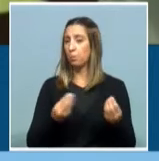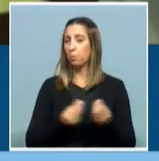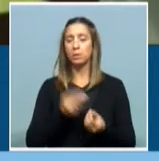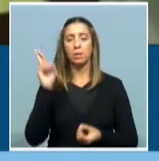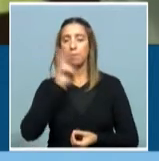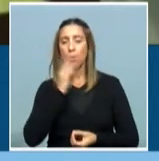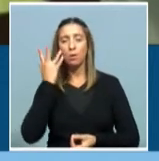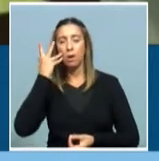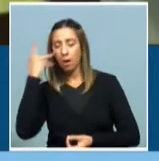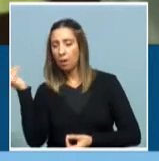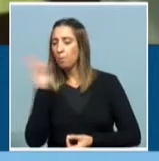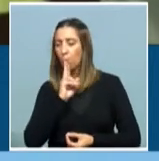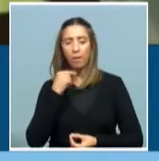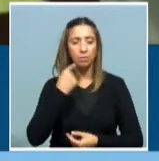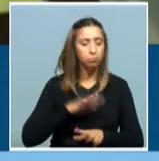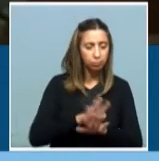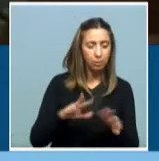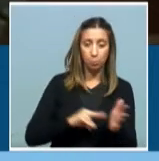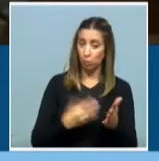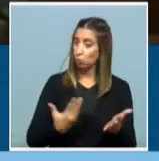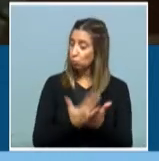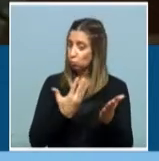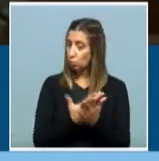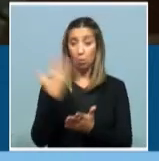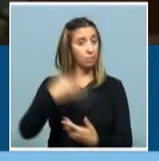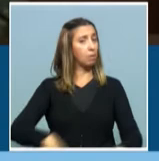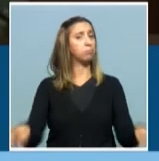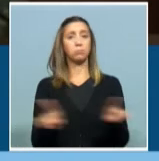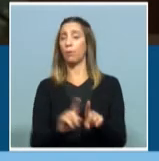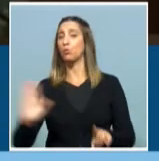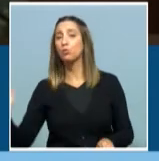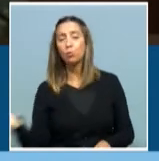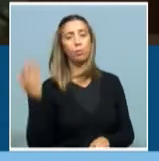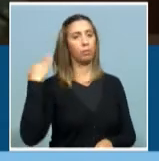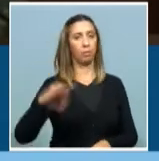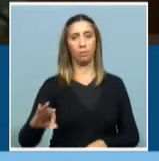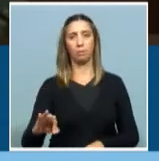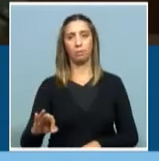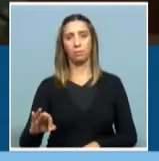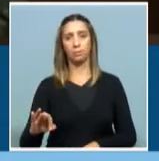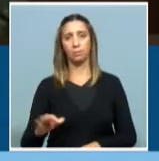abuelas, madres, compañeras e hijas. La misma obligación que debemos tener todos.